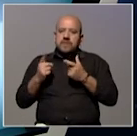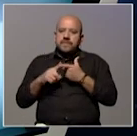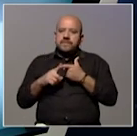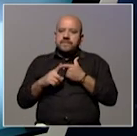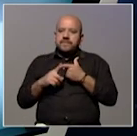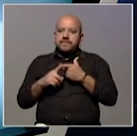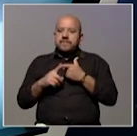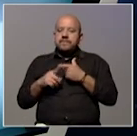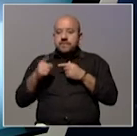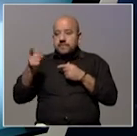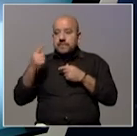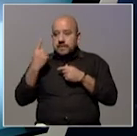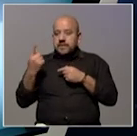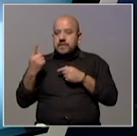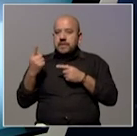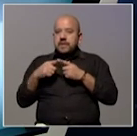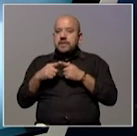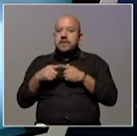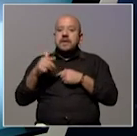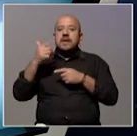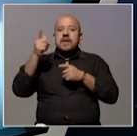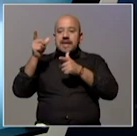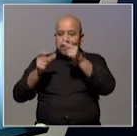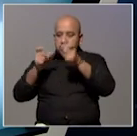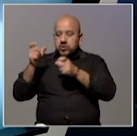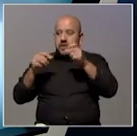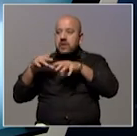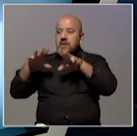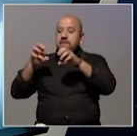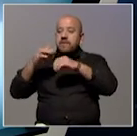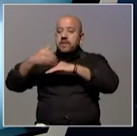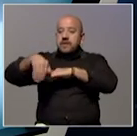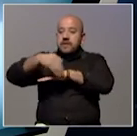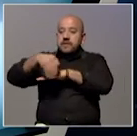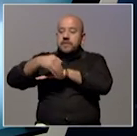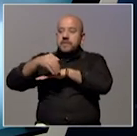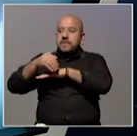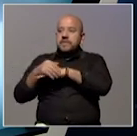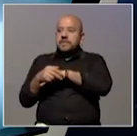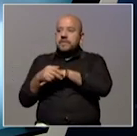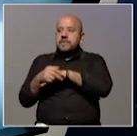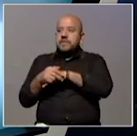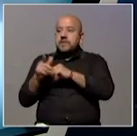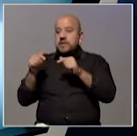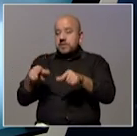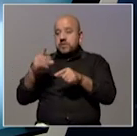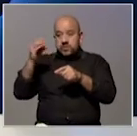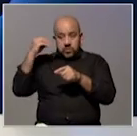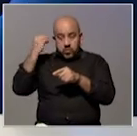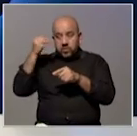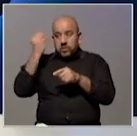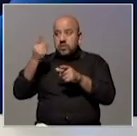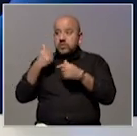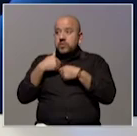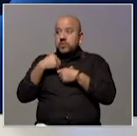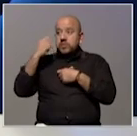eso es una la gente en situación de calle también en realidad es una preocupación yo está